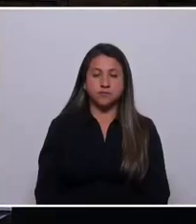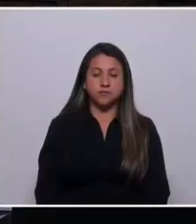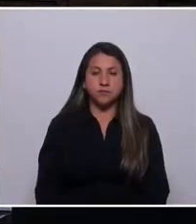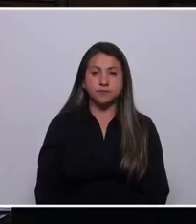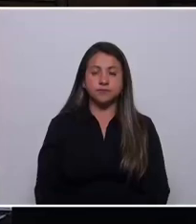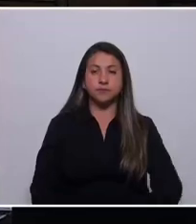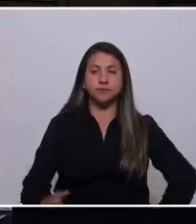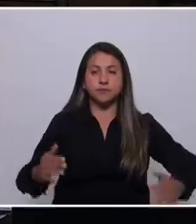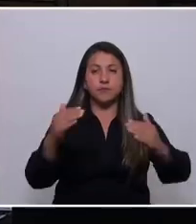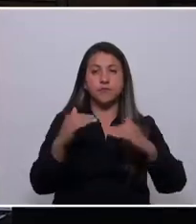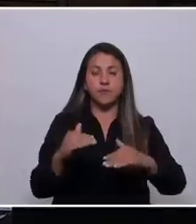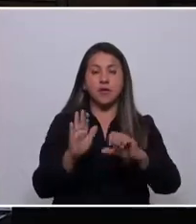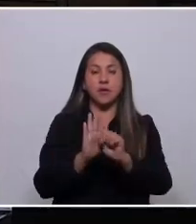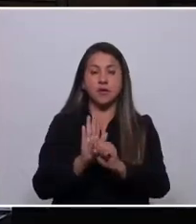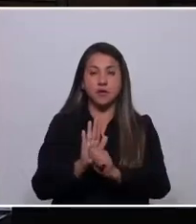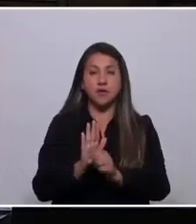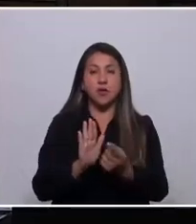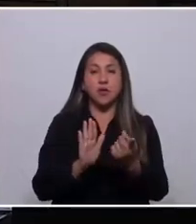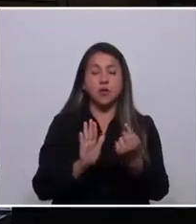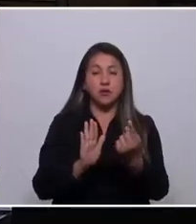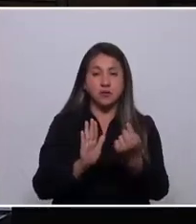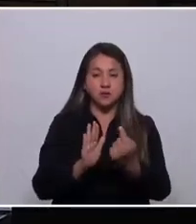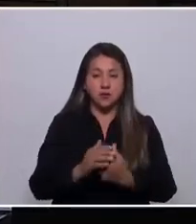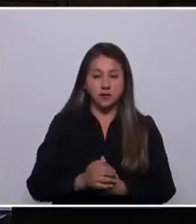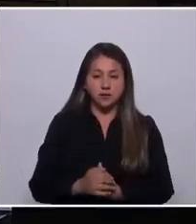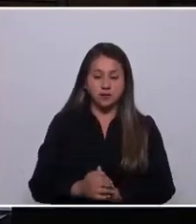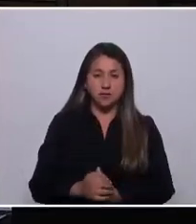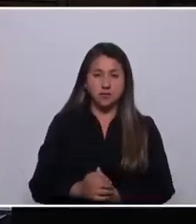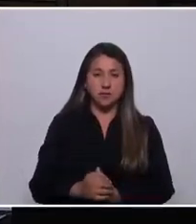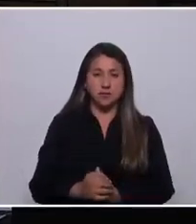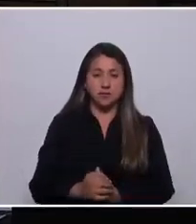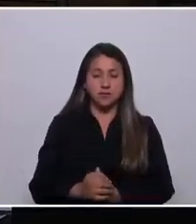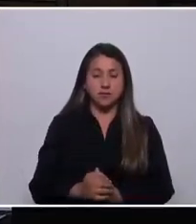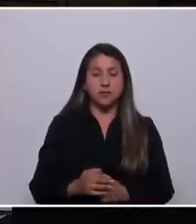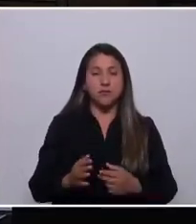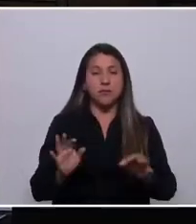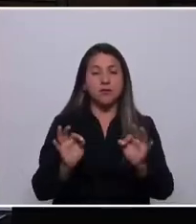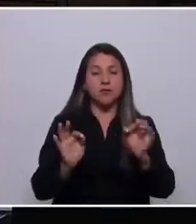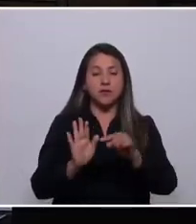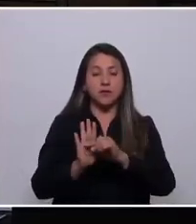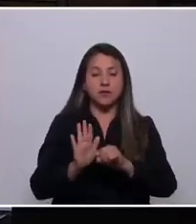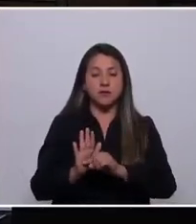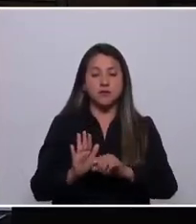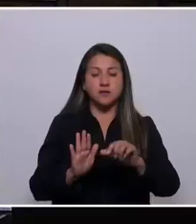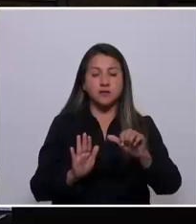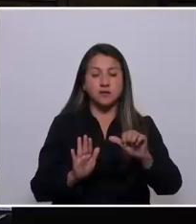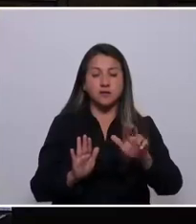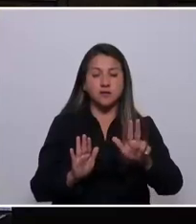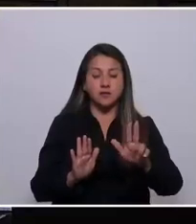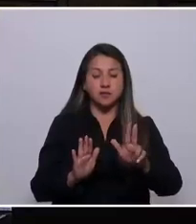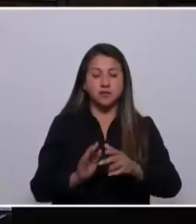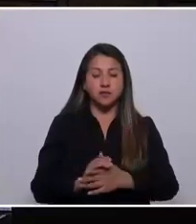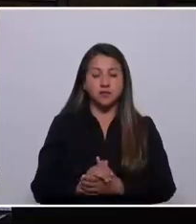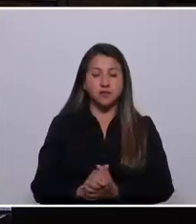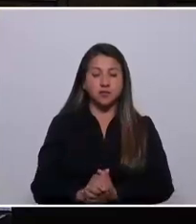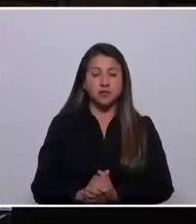Corresponde pasar al artículo 11, en el cual incide la indicación número 68.